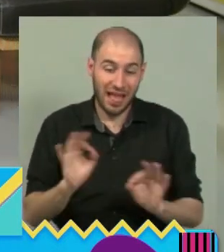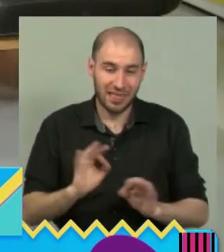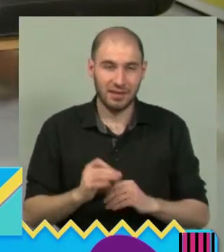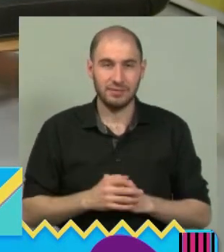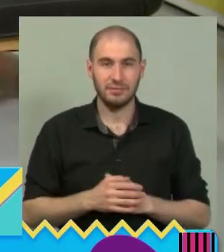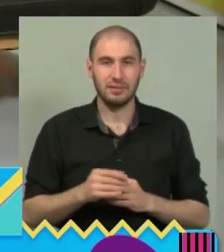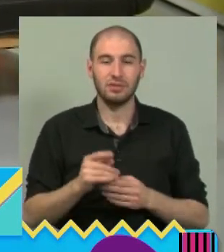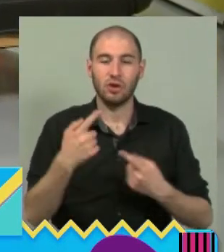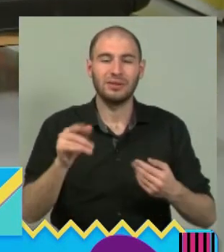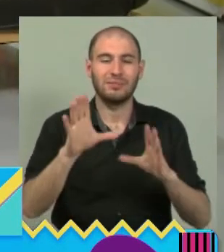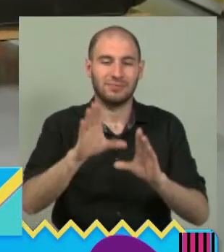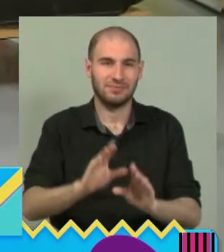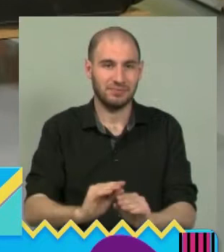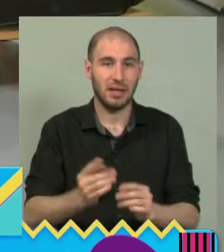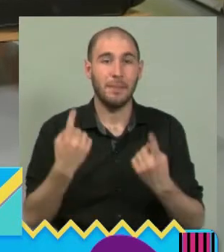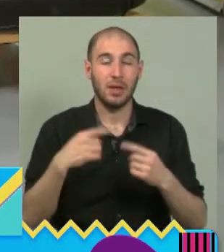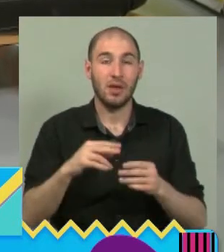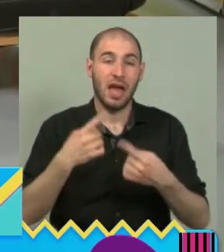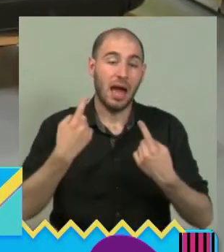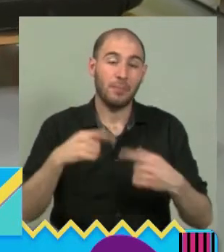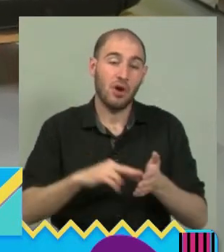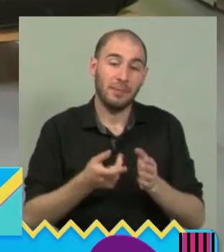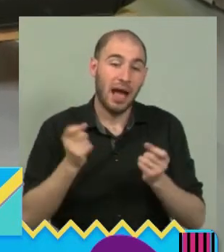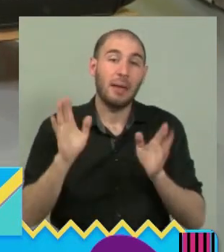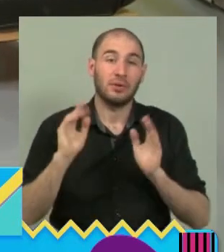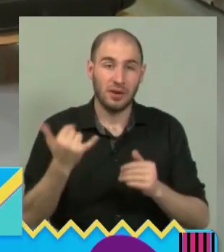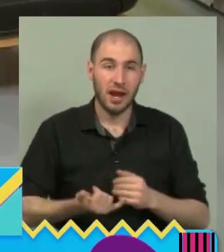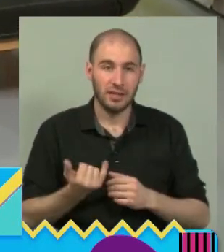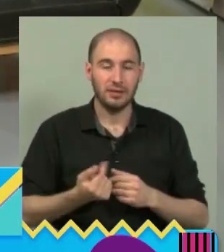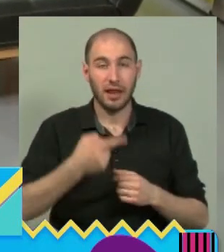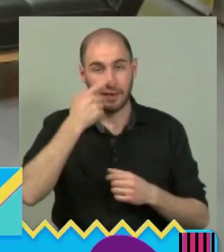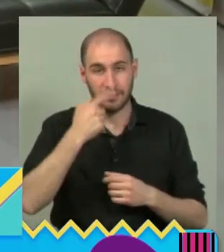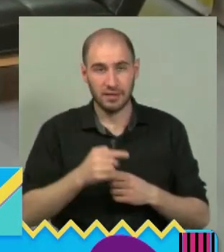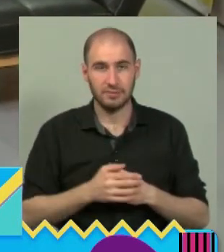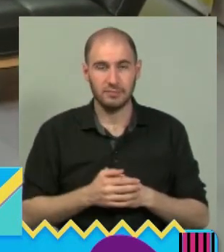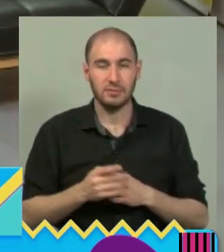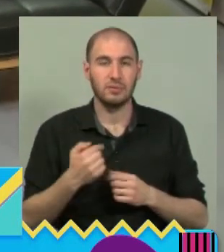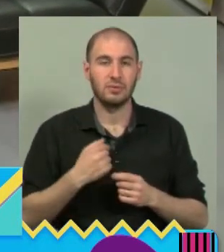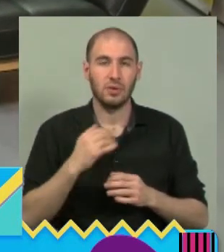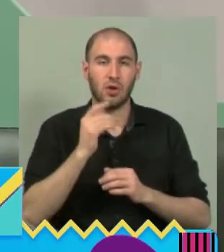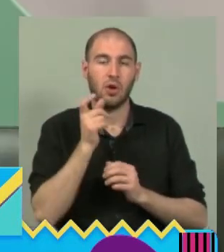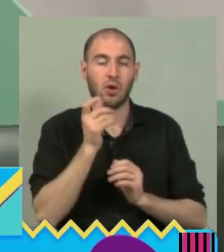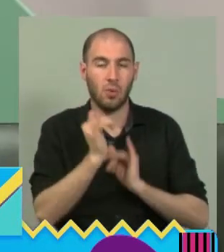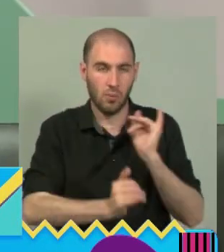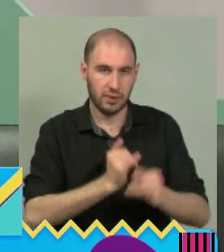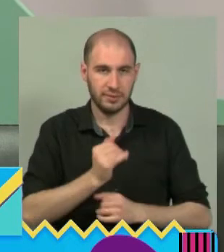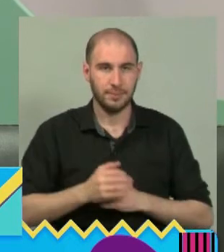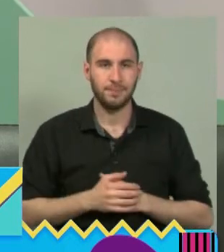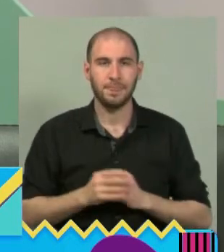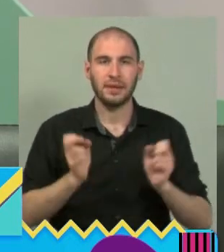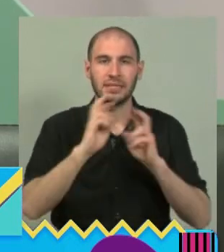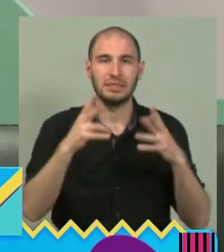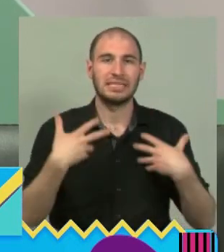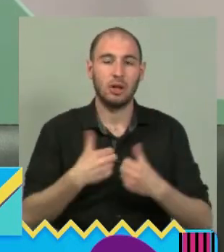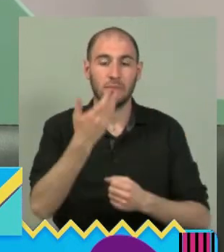hay que mitigar estas cosas, pero son accidentes que pueden ocurrir. Y por último, quiero dejar un comentario, que es sobre la